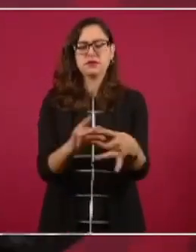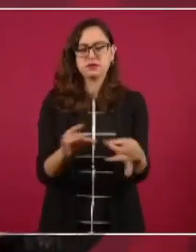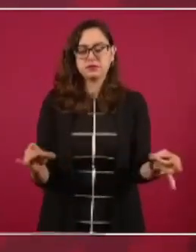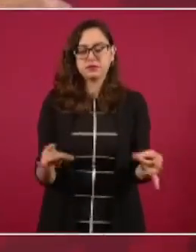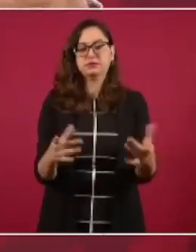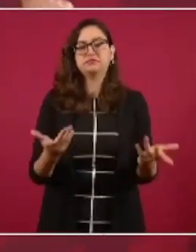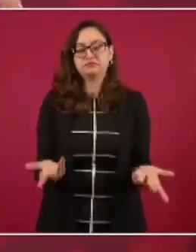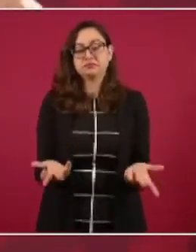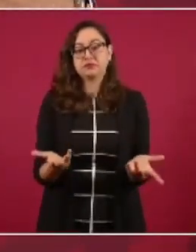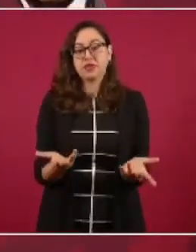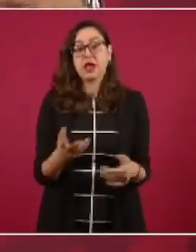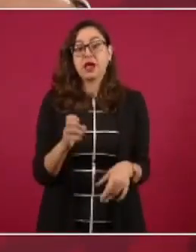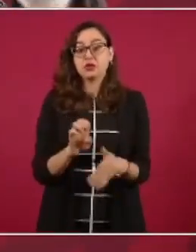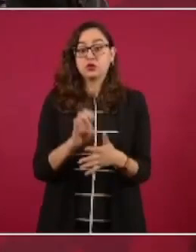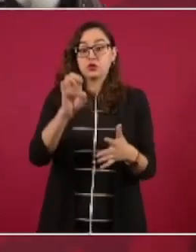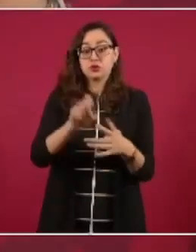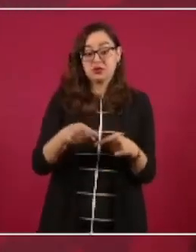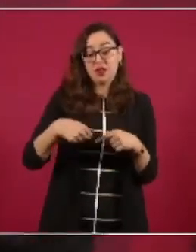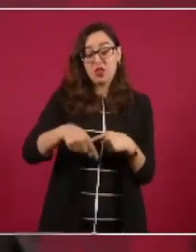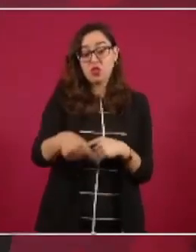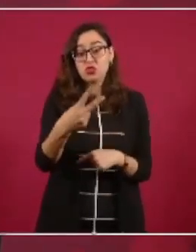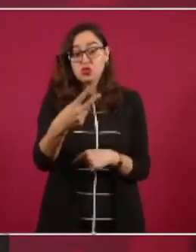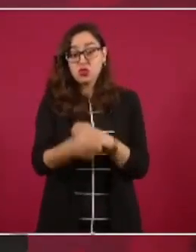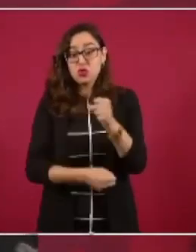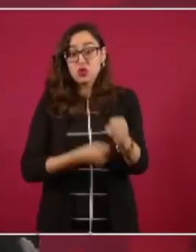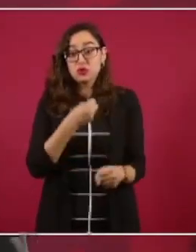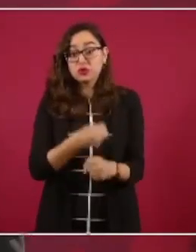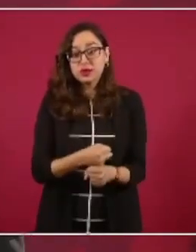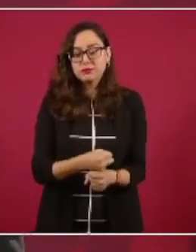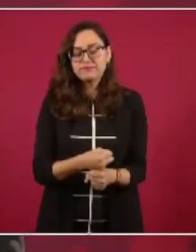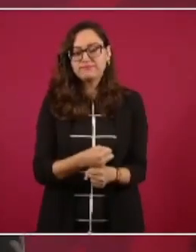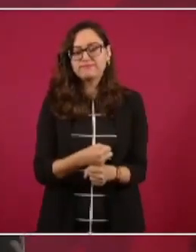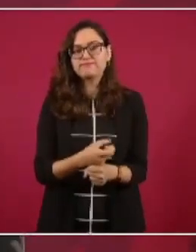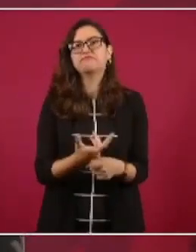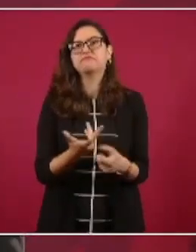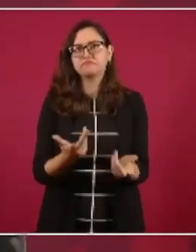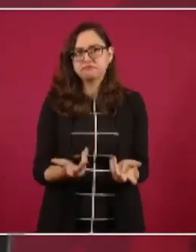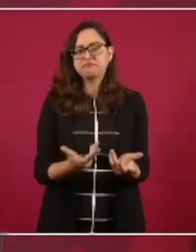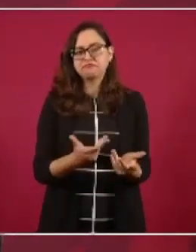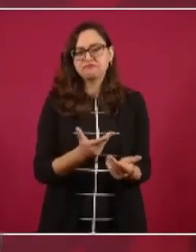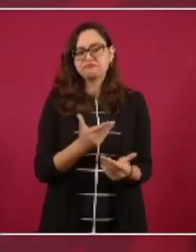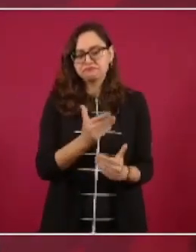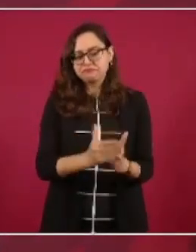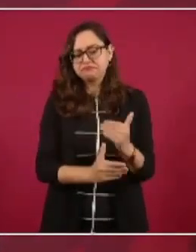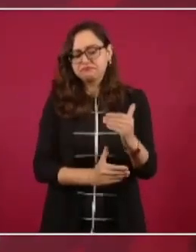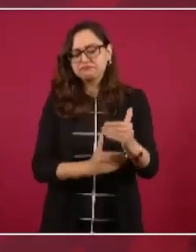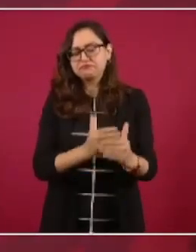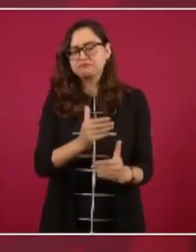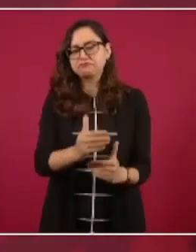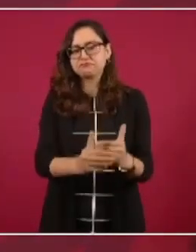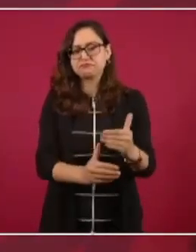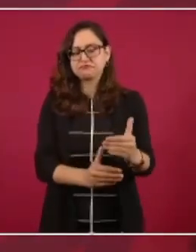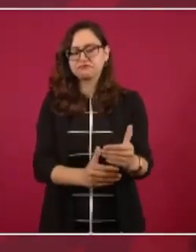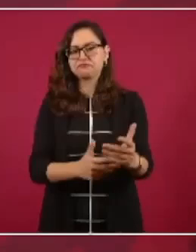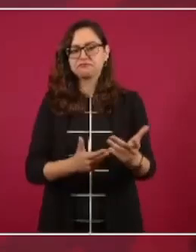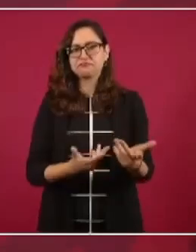dar tiempo a que se consolide. Estoy seguro que